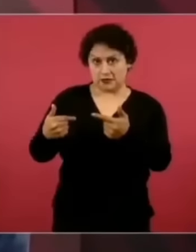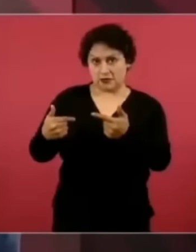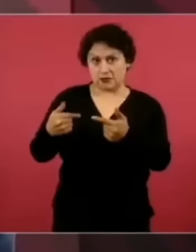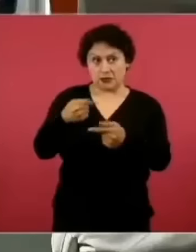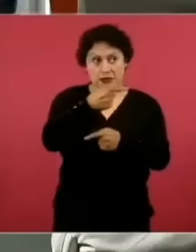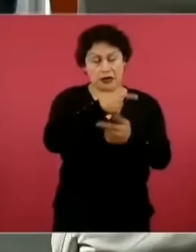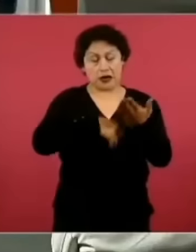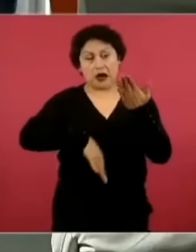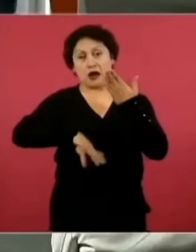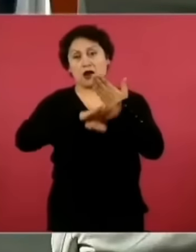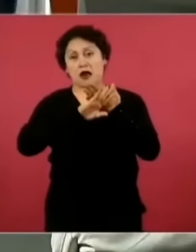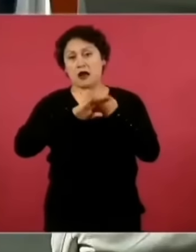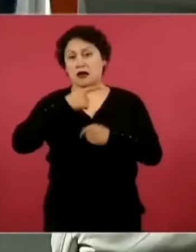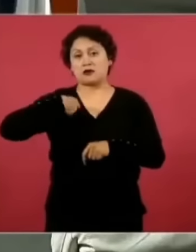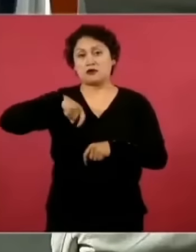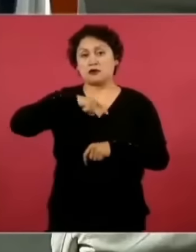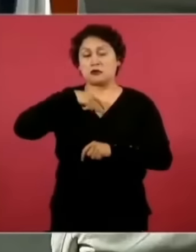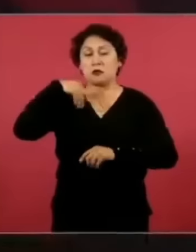generación fracasada,